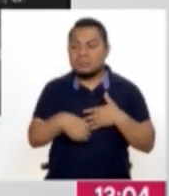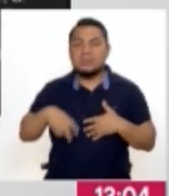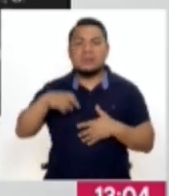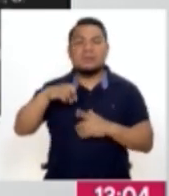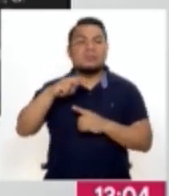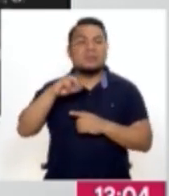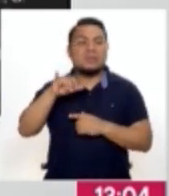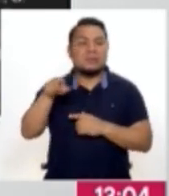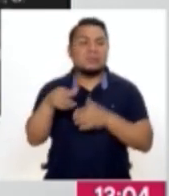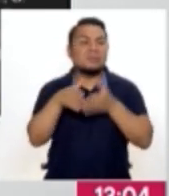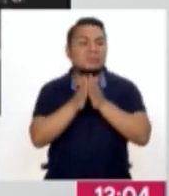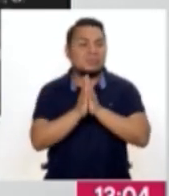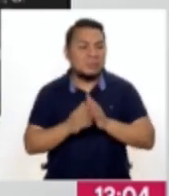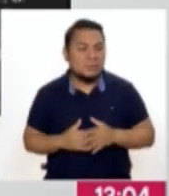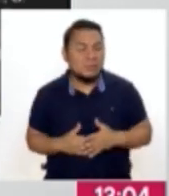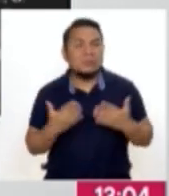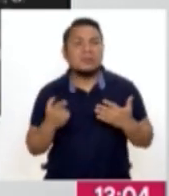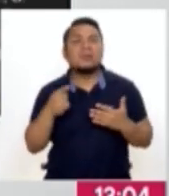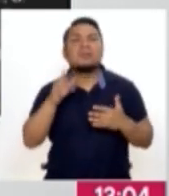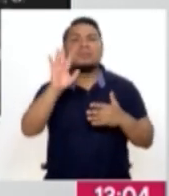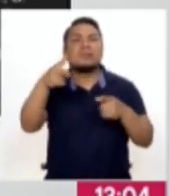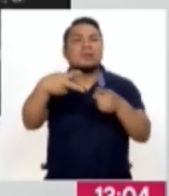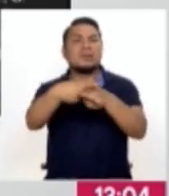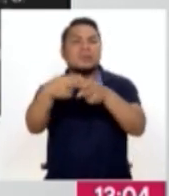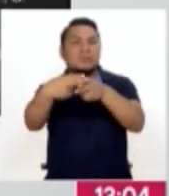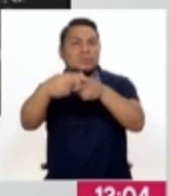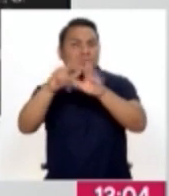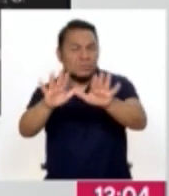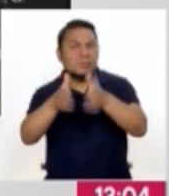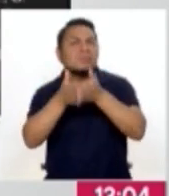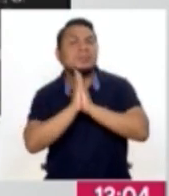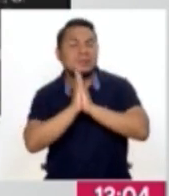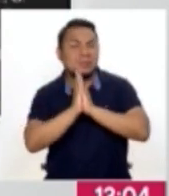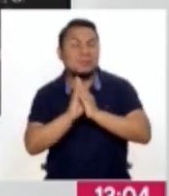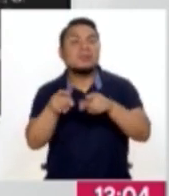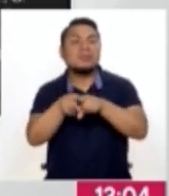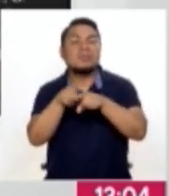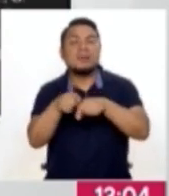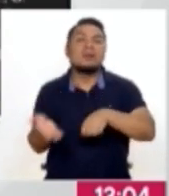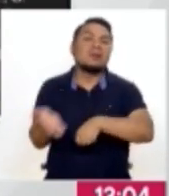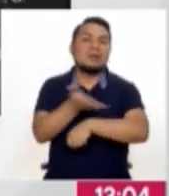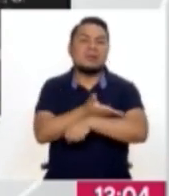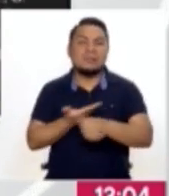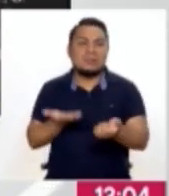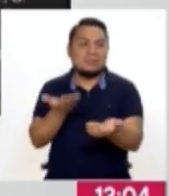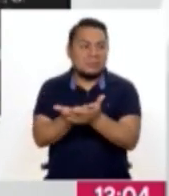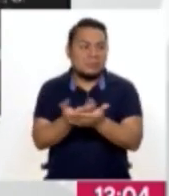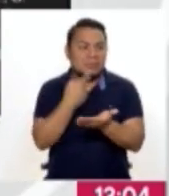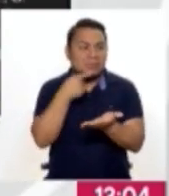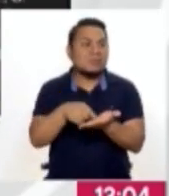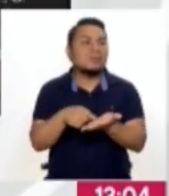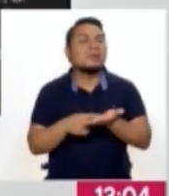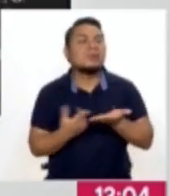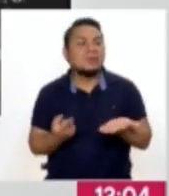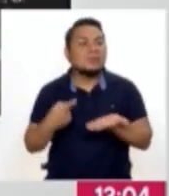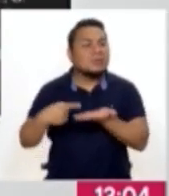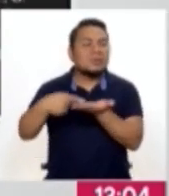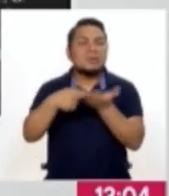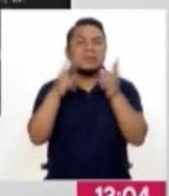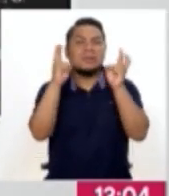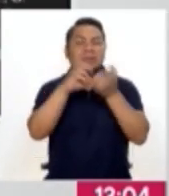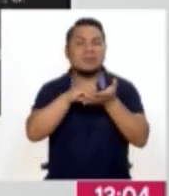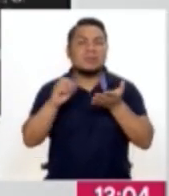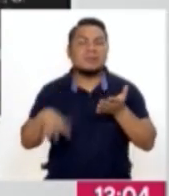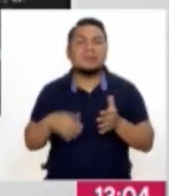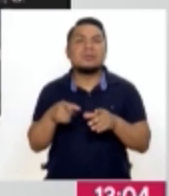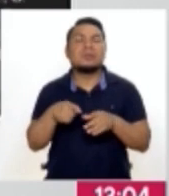había solicitado un cuarto intermedio, pero además una cuestión previa también para que se retire el tema de la